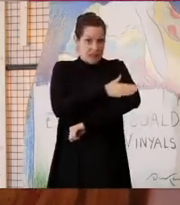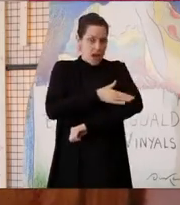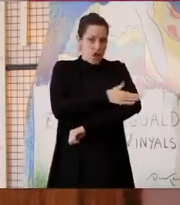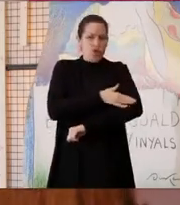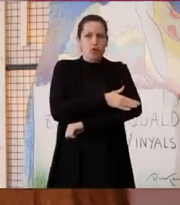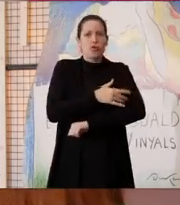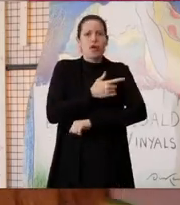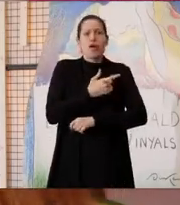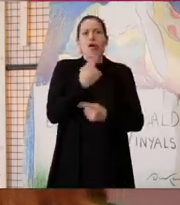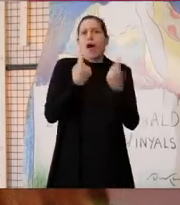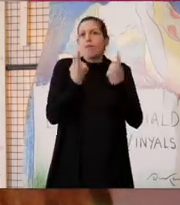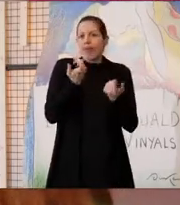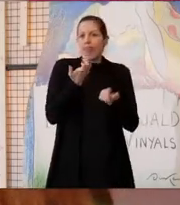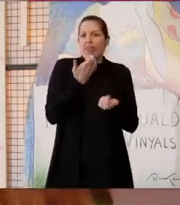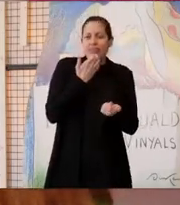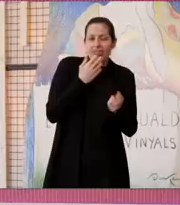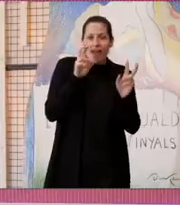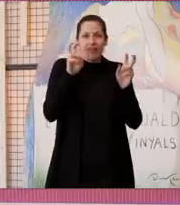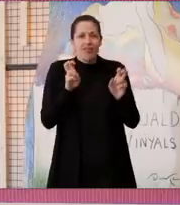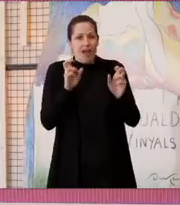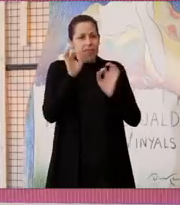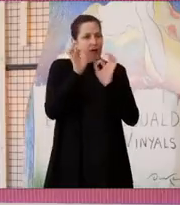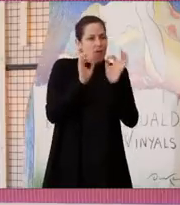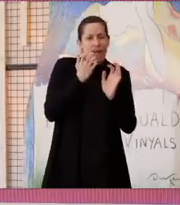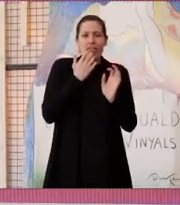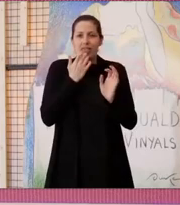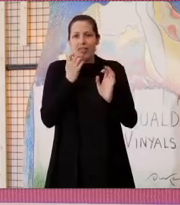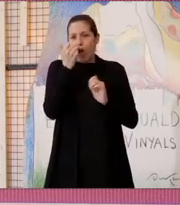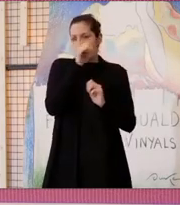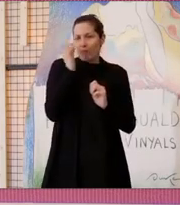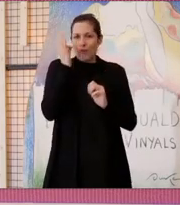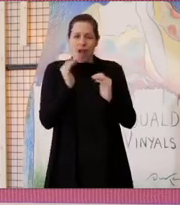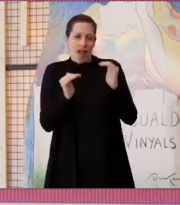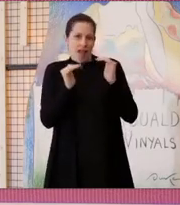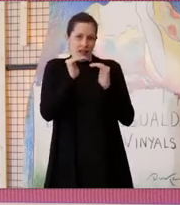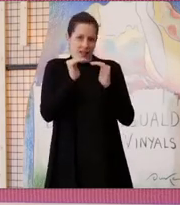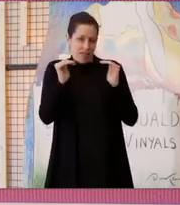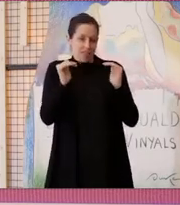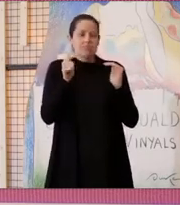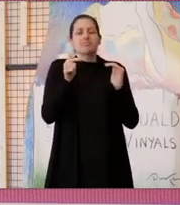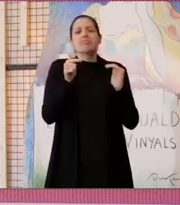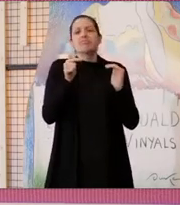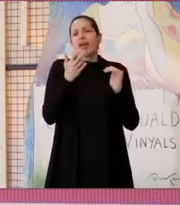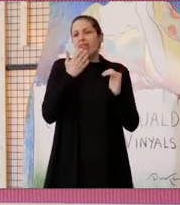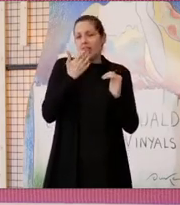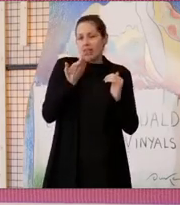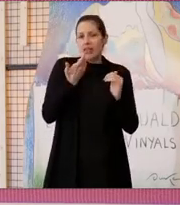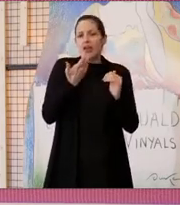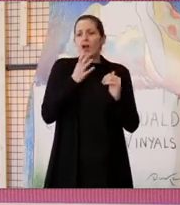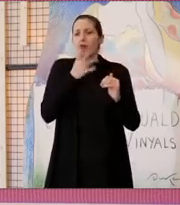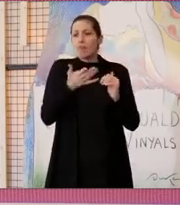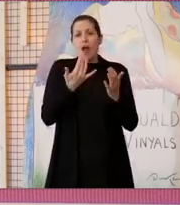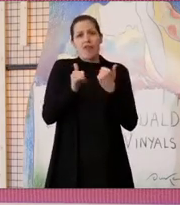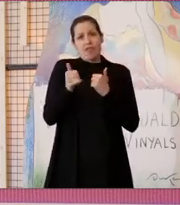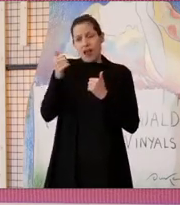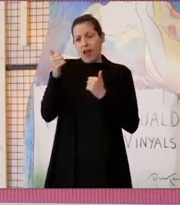lo de la paridad y cuando se metían con las cuota y tal Y decíamos si la paridad al final la estamos haciendo para vosotros si os va a proteger a vosotros